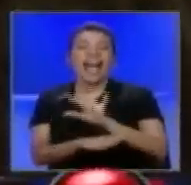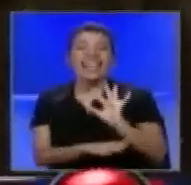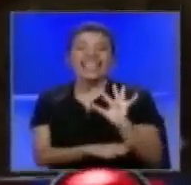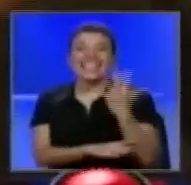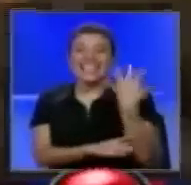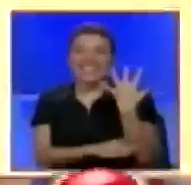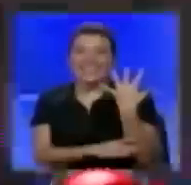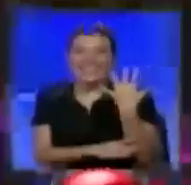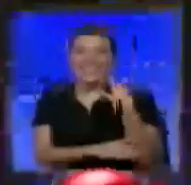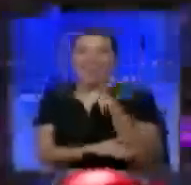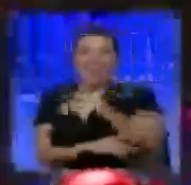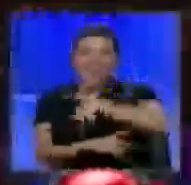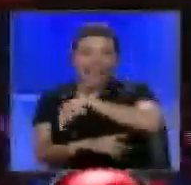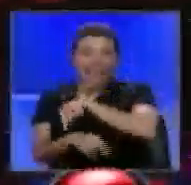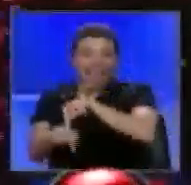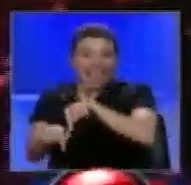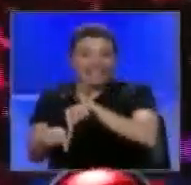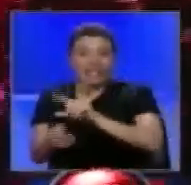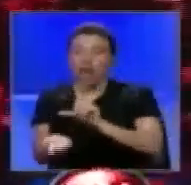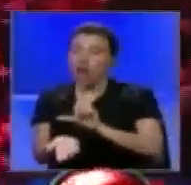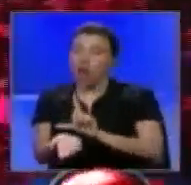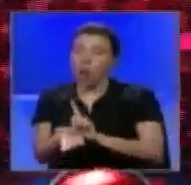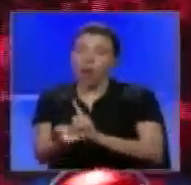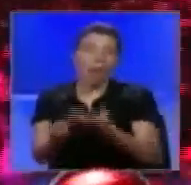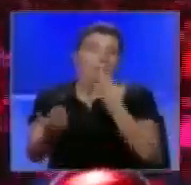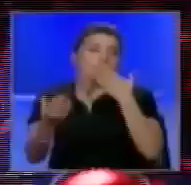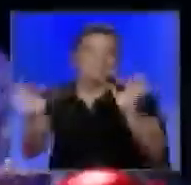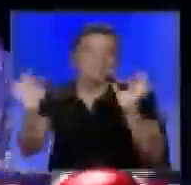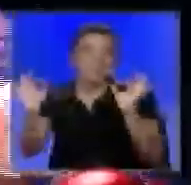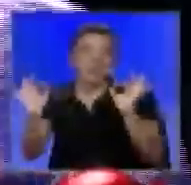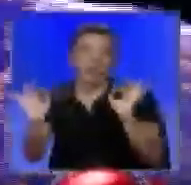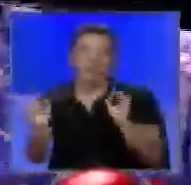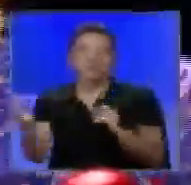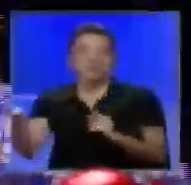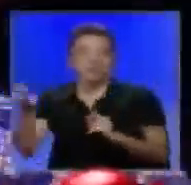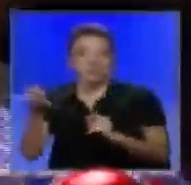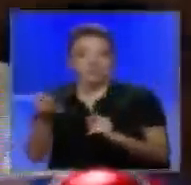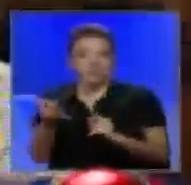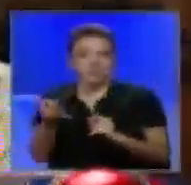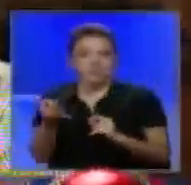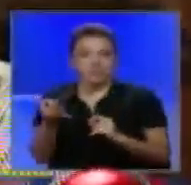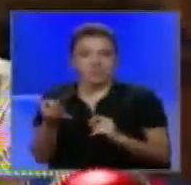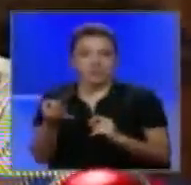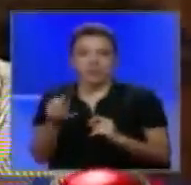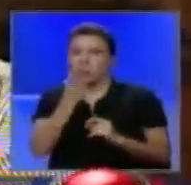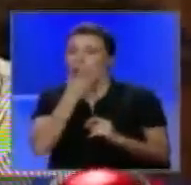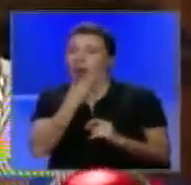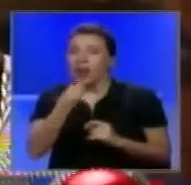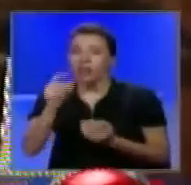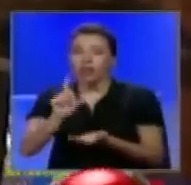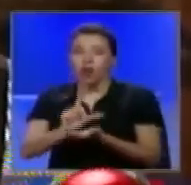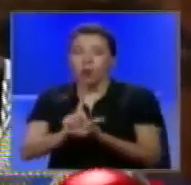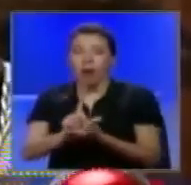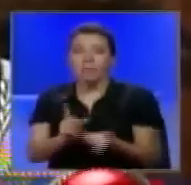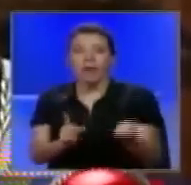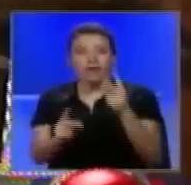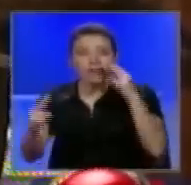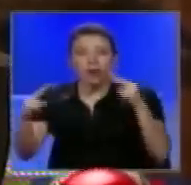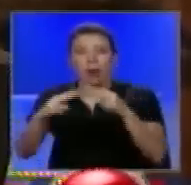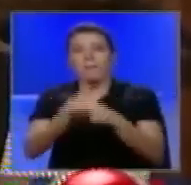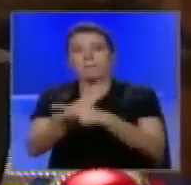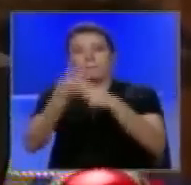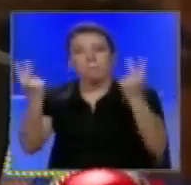Quinta. Para ellos, ese es el lugar ideal. Me parece que es un muy lindo lugar para reencontrarse con un público